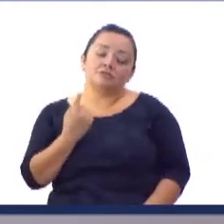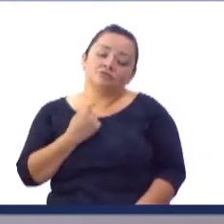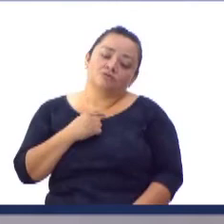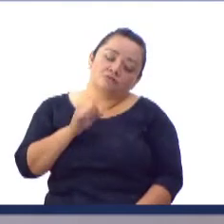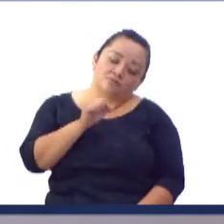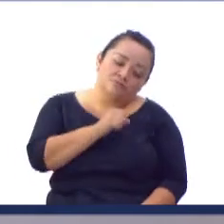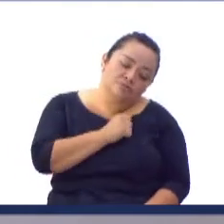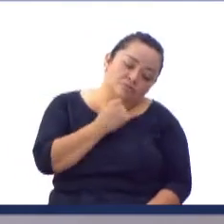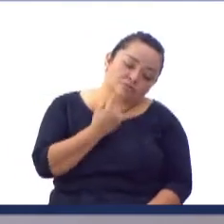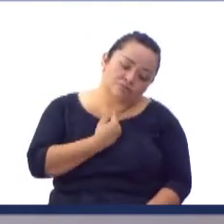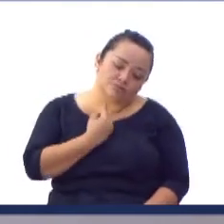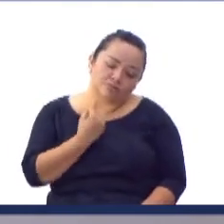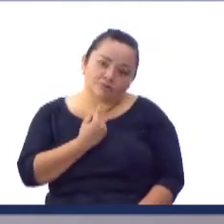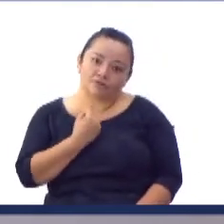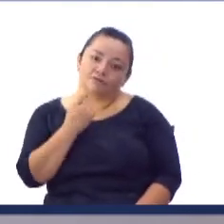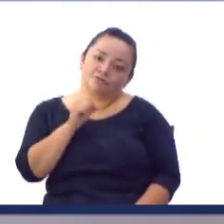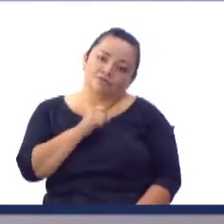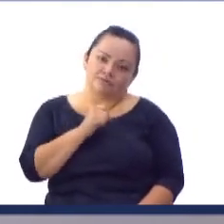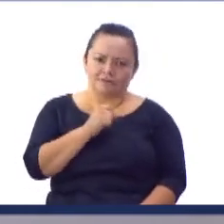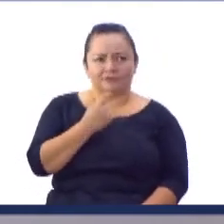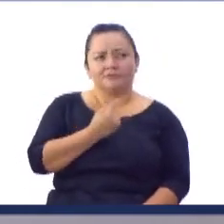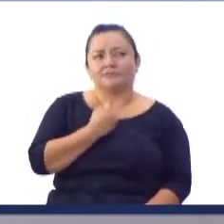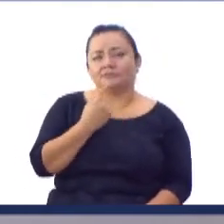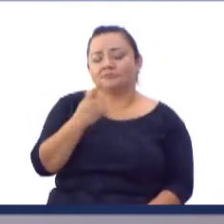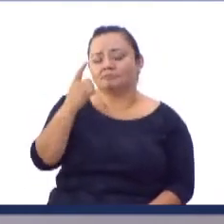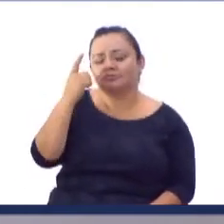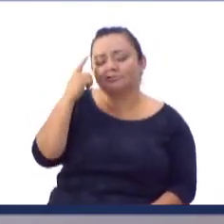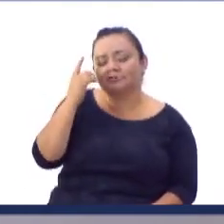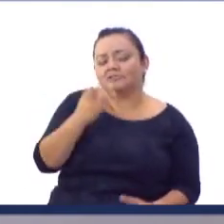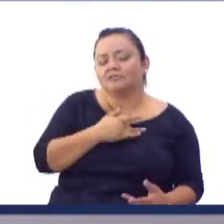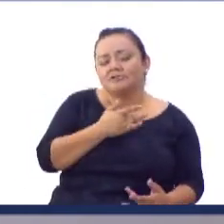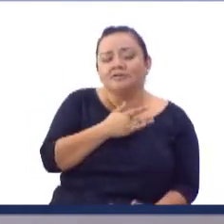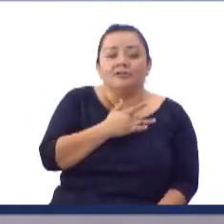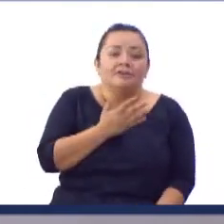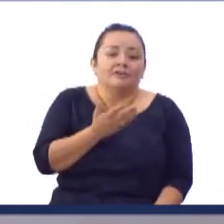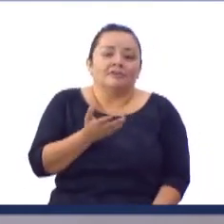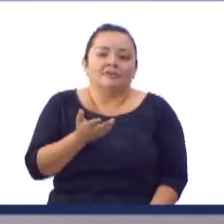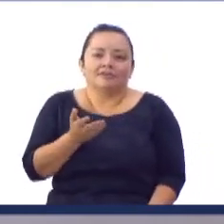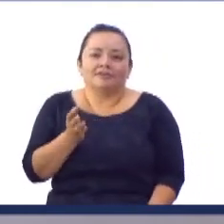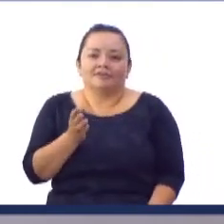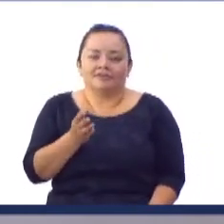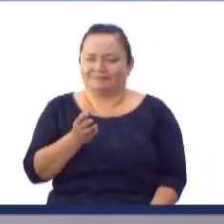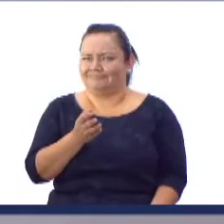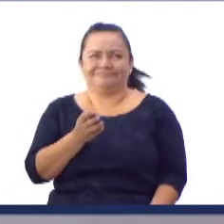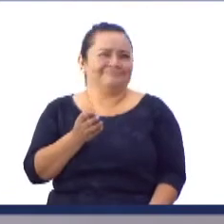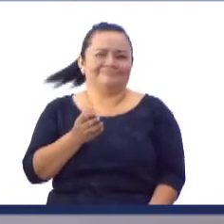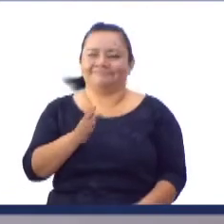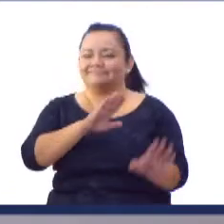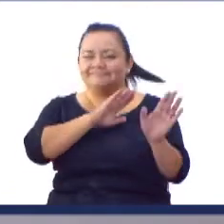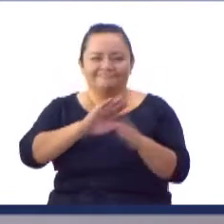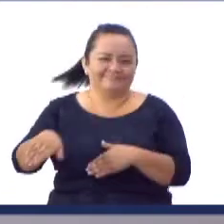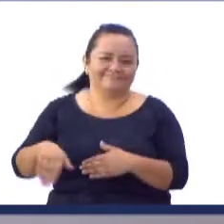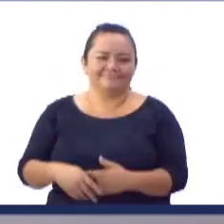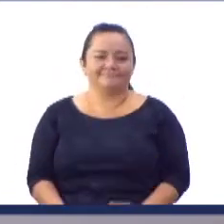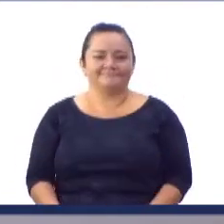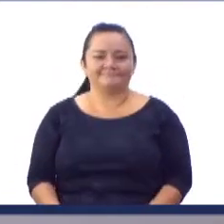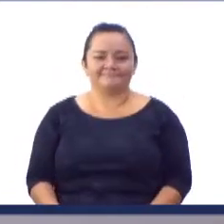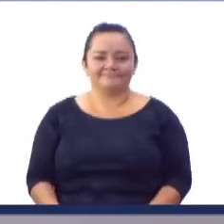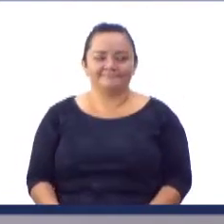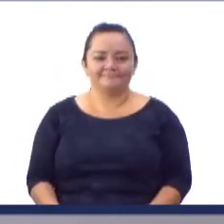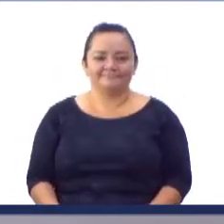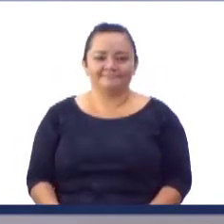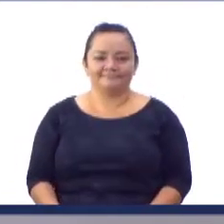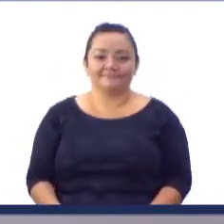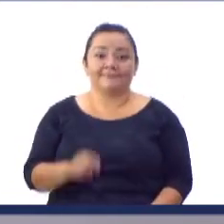comisión la edad solo con mis sentimientos vales sentimiento armado